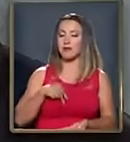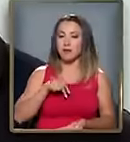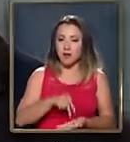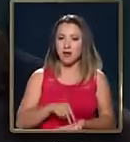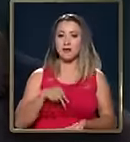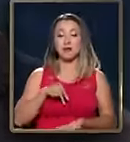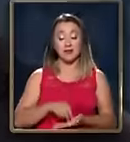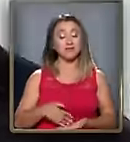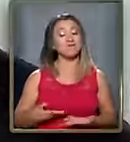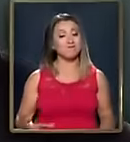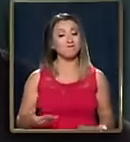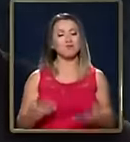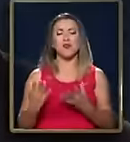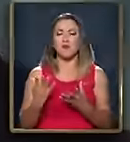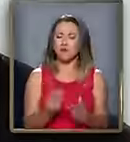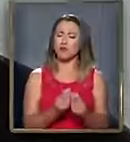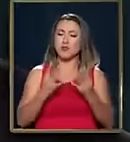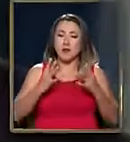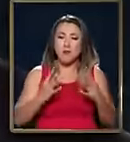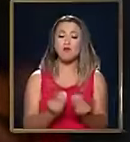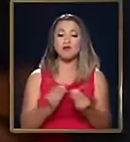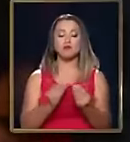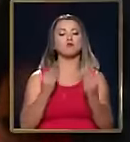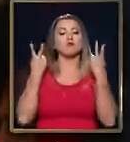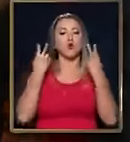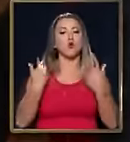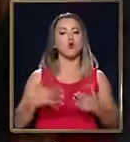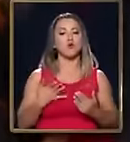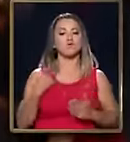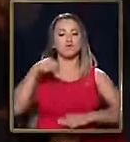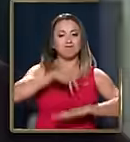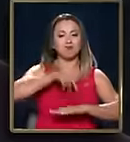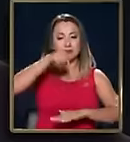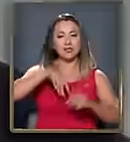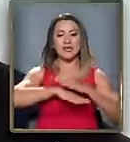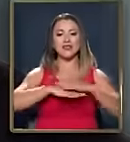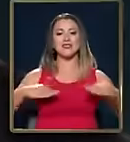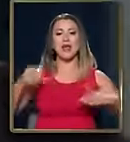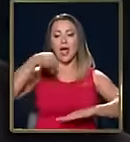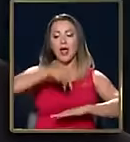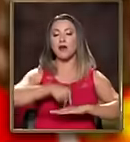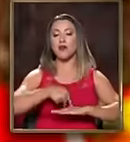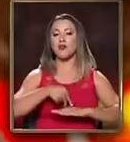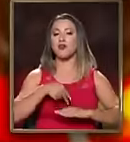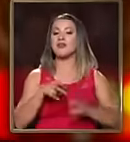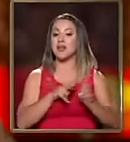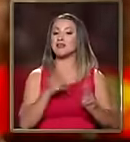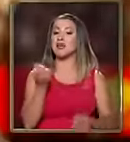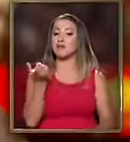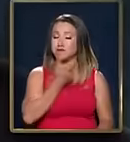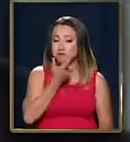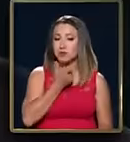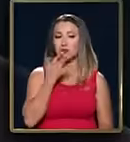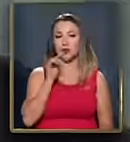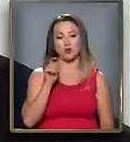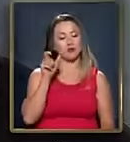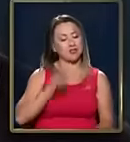Porque hay que tener muchas, muchas agallas para pararse sobre este escenario y hacer humor. Porque eres un